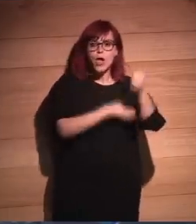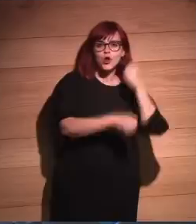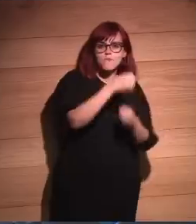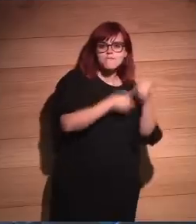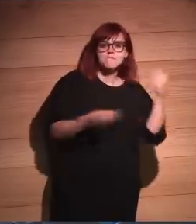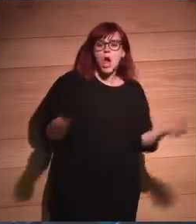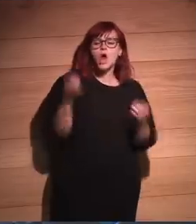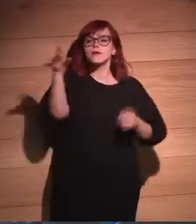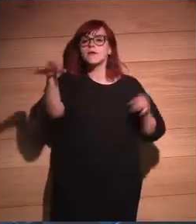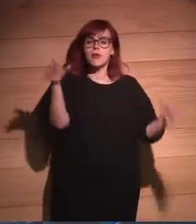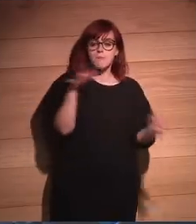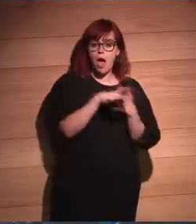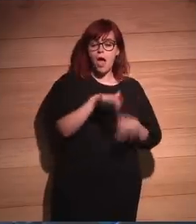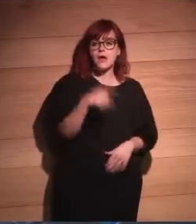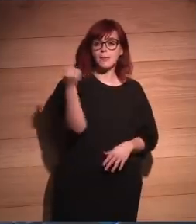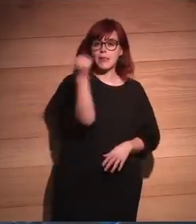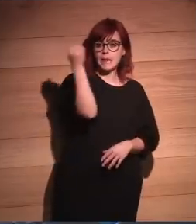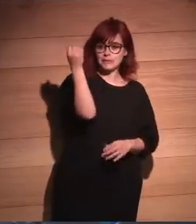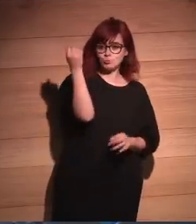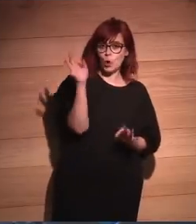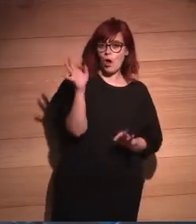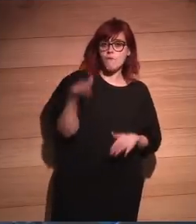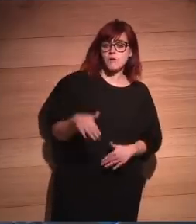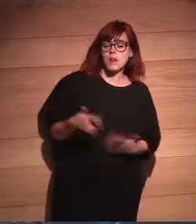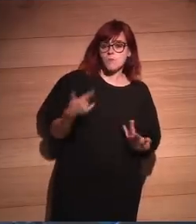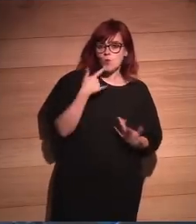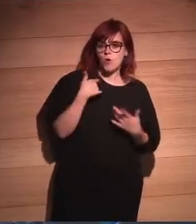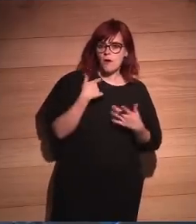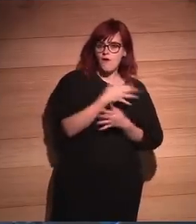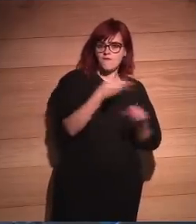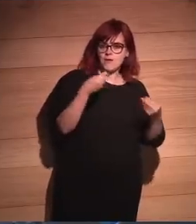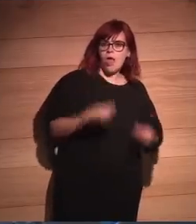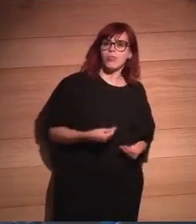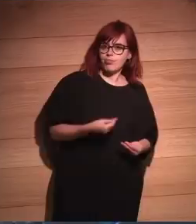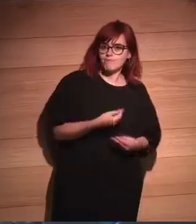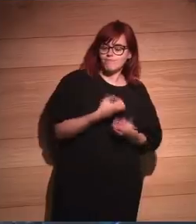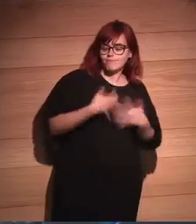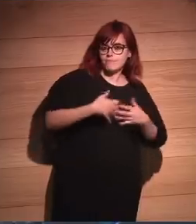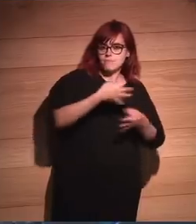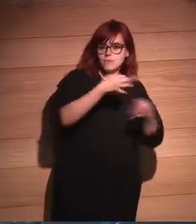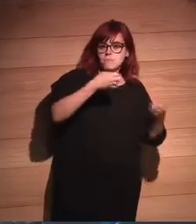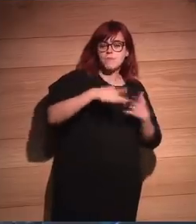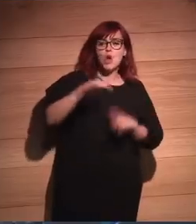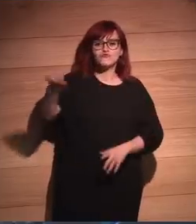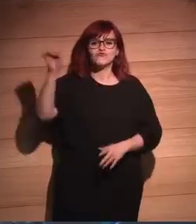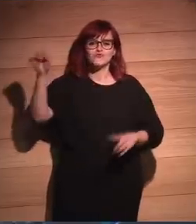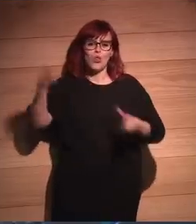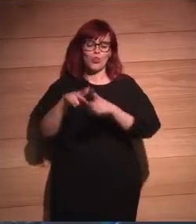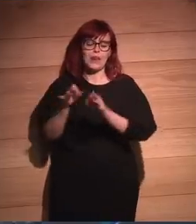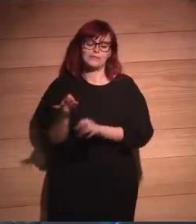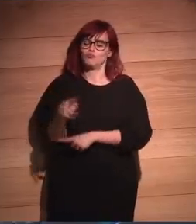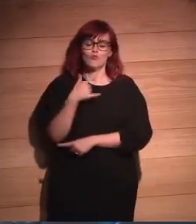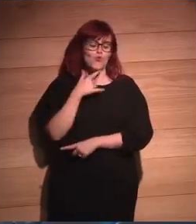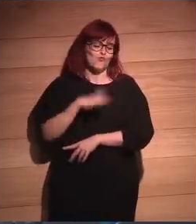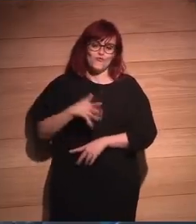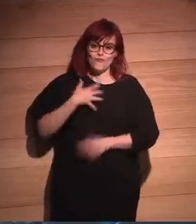etcétera. ¿Por qué ganó el capitalismo? Porque fue mucho más eficaz que el sistema de socialismo de Estado. Pero